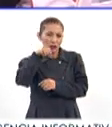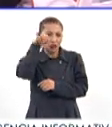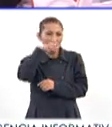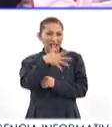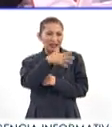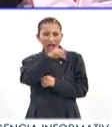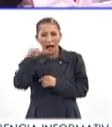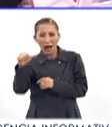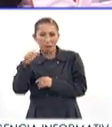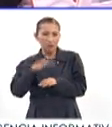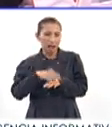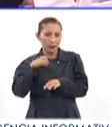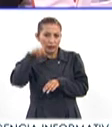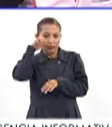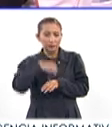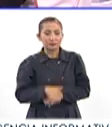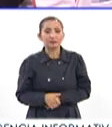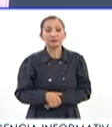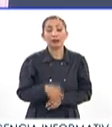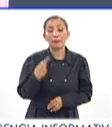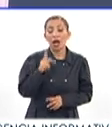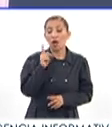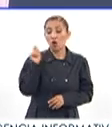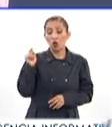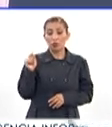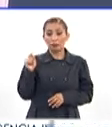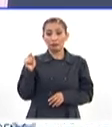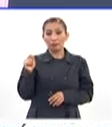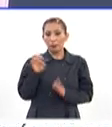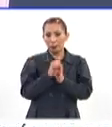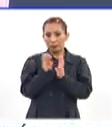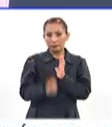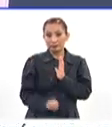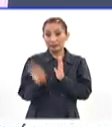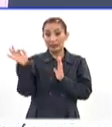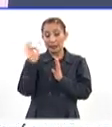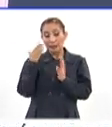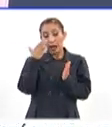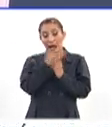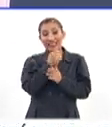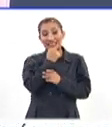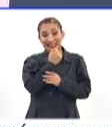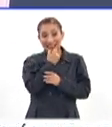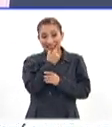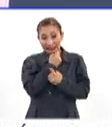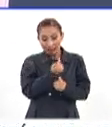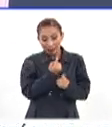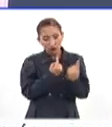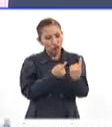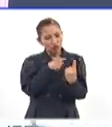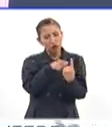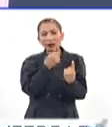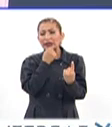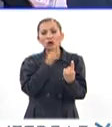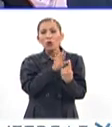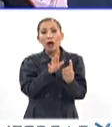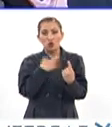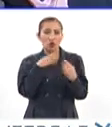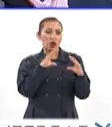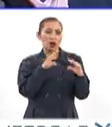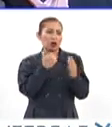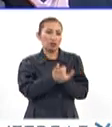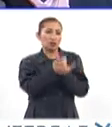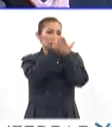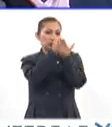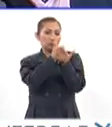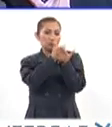de 15 años hacia arriba, pero el punto es que, por ejemplo, si van a un niño, ¿qué es lo de un niño? No se les enseñan los